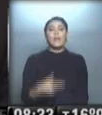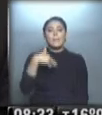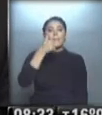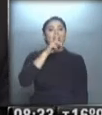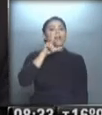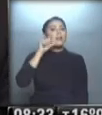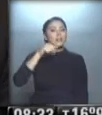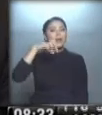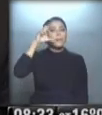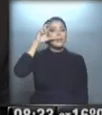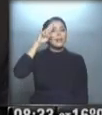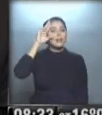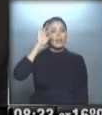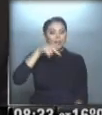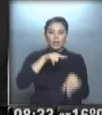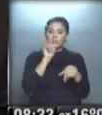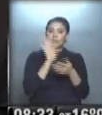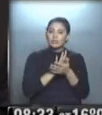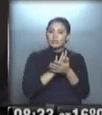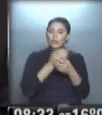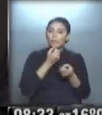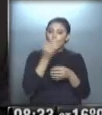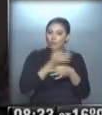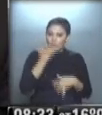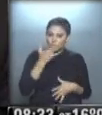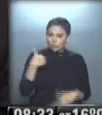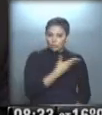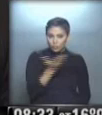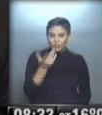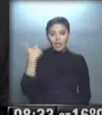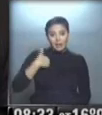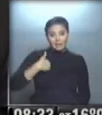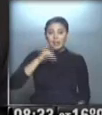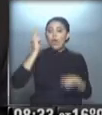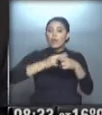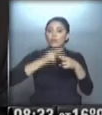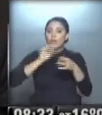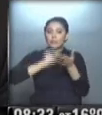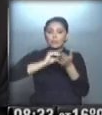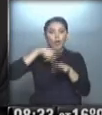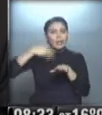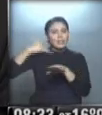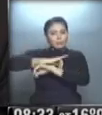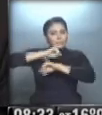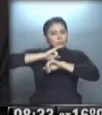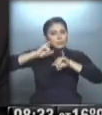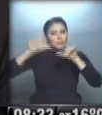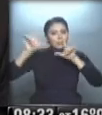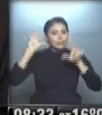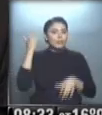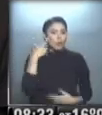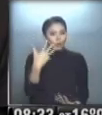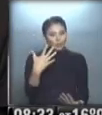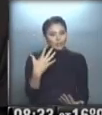María Verónica Pereira es doctora en sociología, es argentina y su nombre estuvo en las últimas horas en todos los medios y la